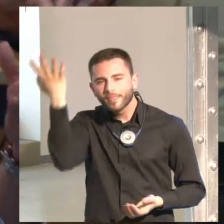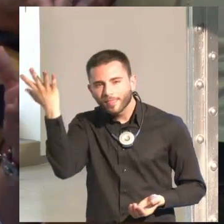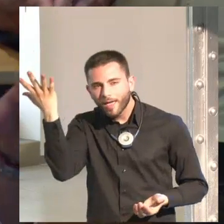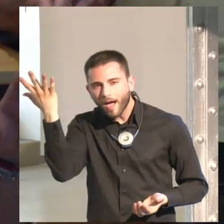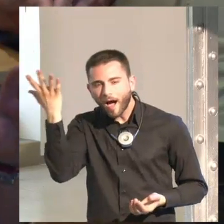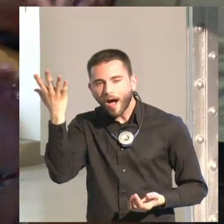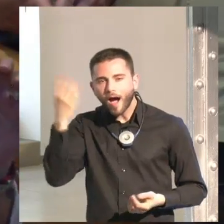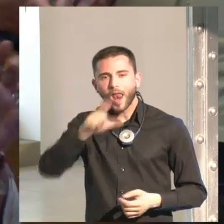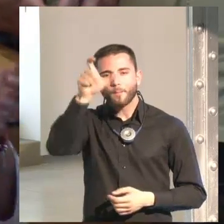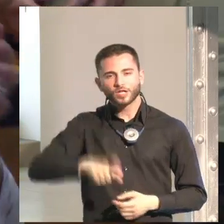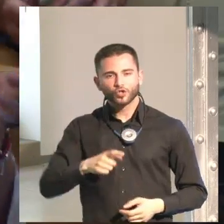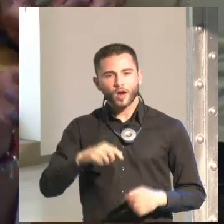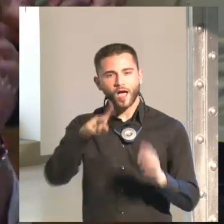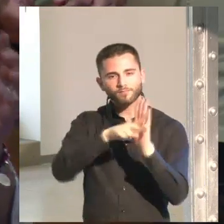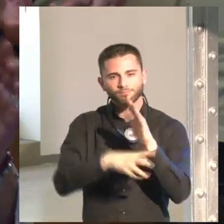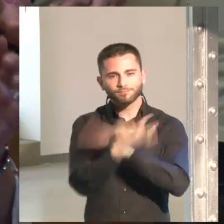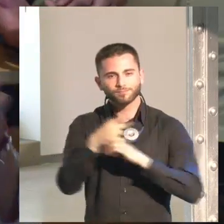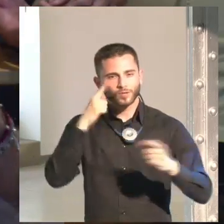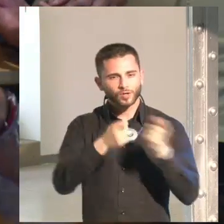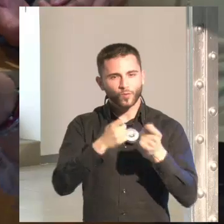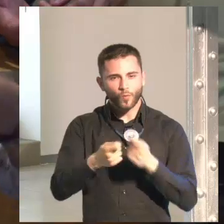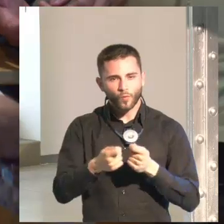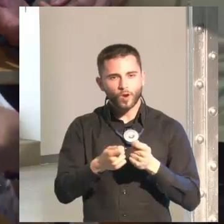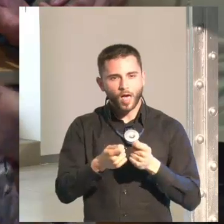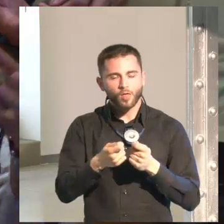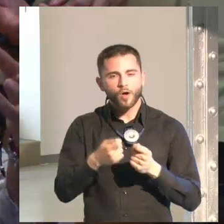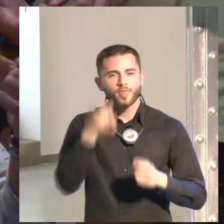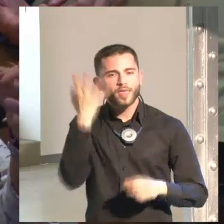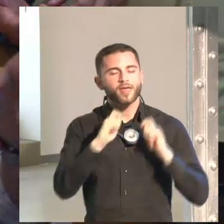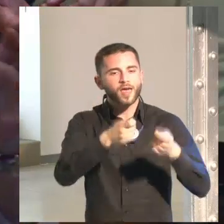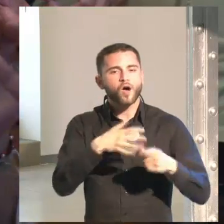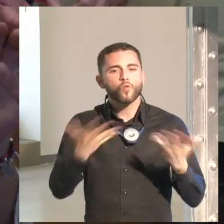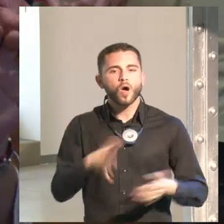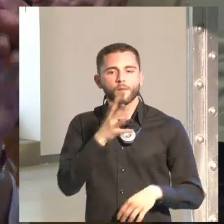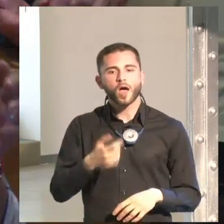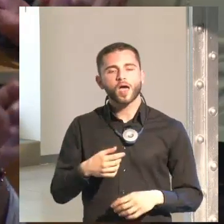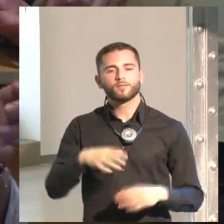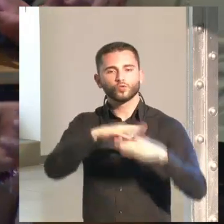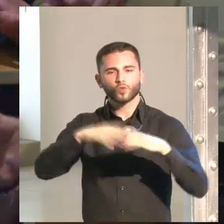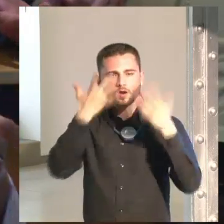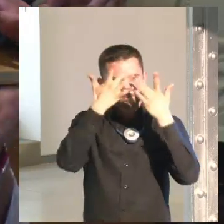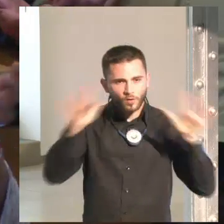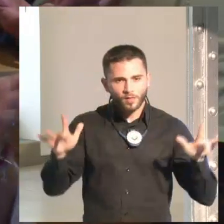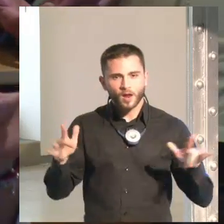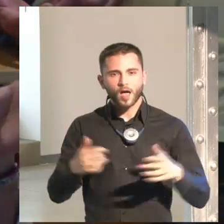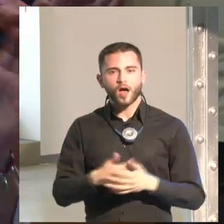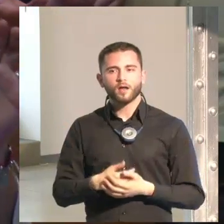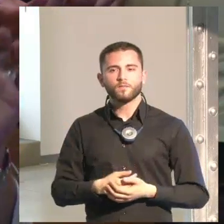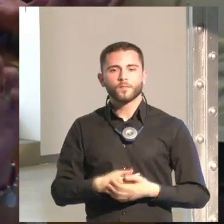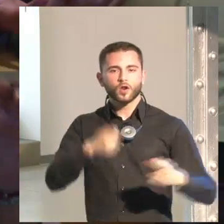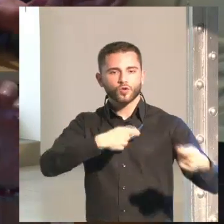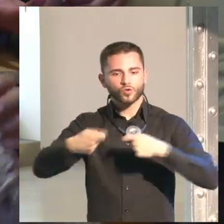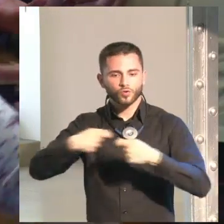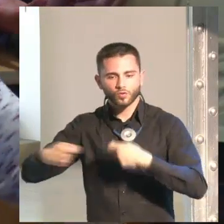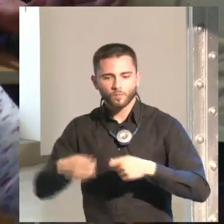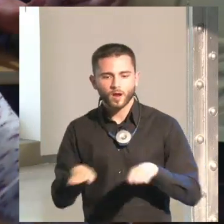al regulador para que se gestione un poco esto de la concientización al usuario, para que se pueda un poco normar el mercado